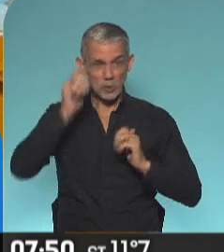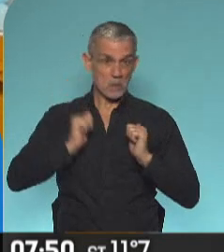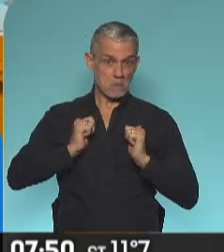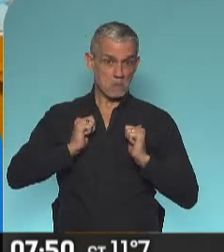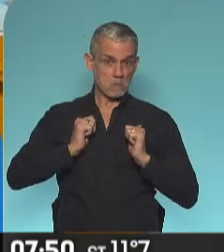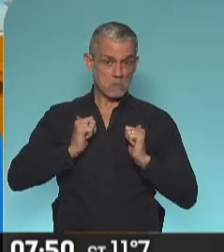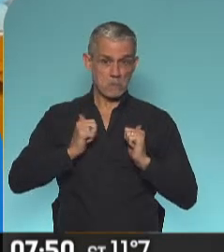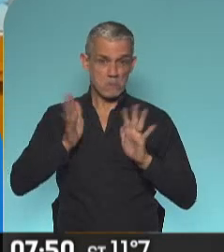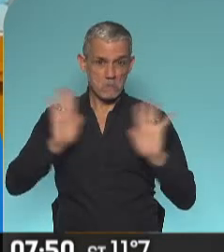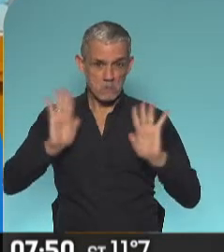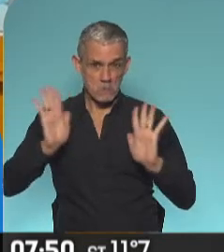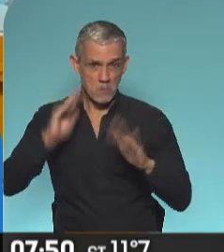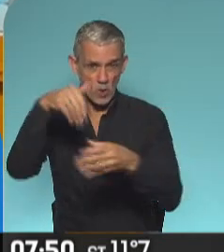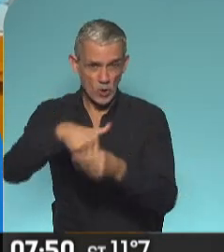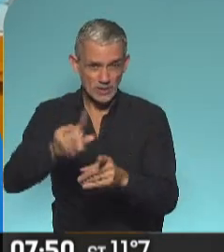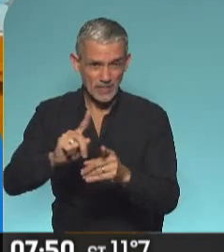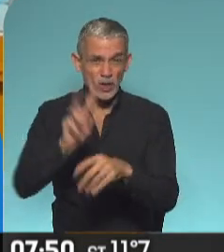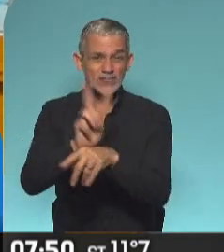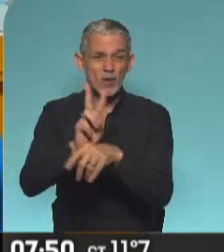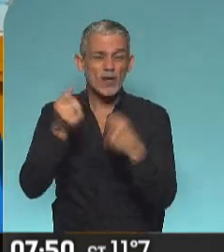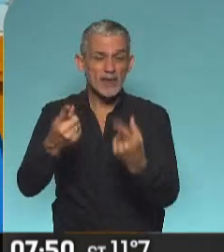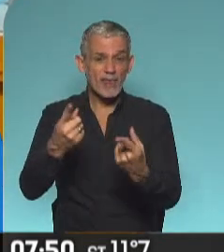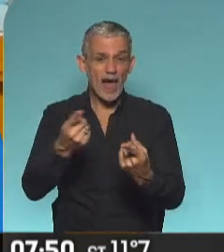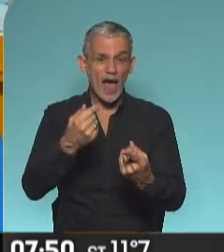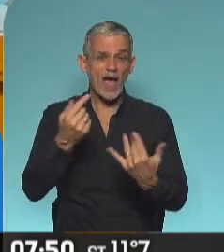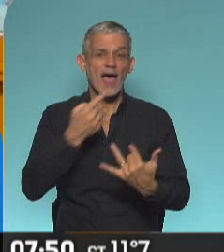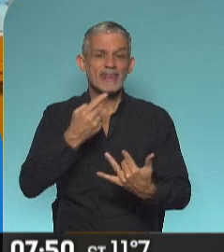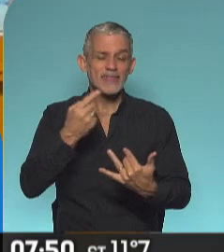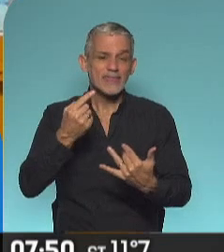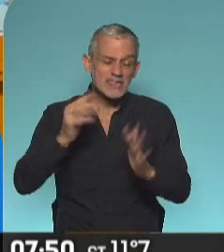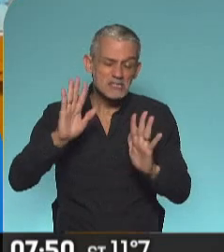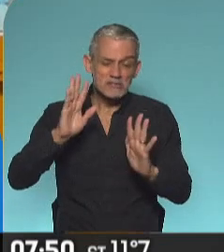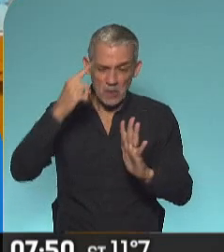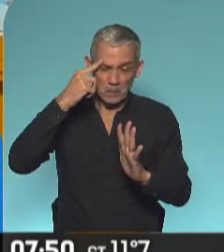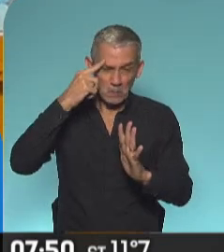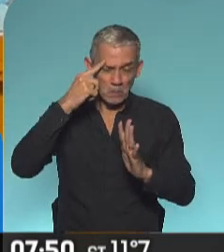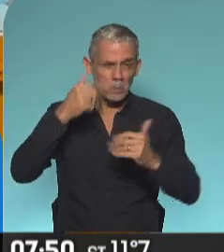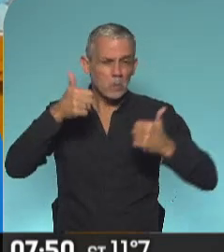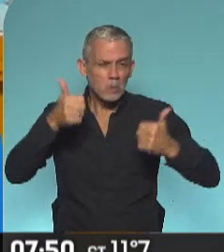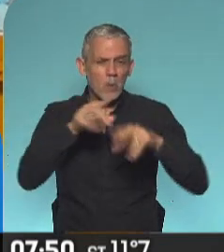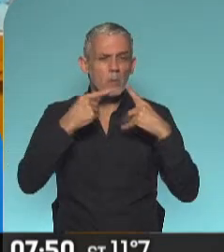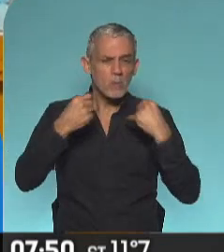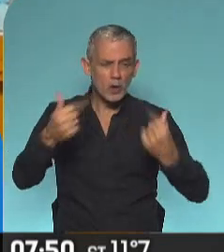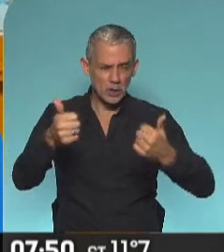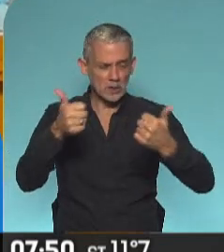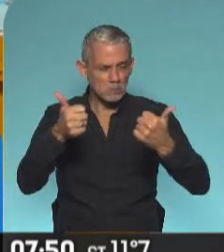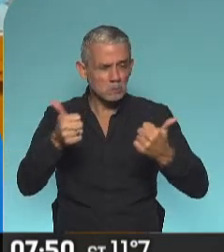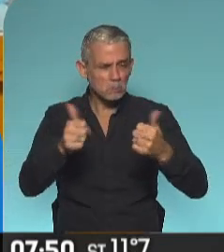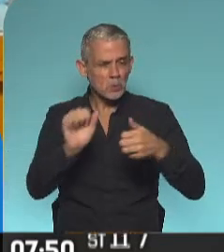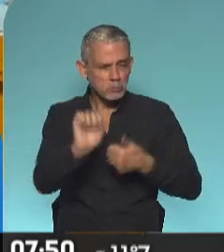que estaba brindando seguridad porque entendíamos que se iba a hacer en el marco de la razonabilidad, y así fue,